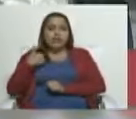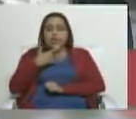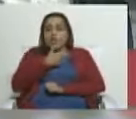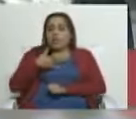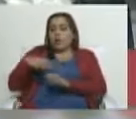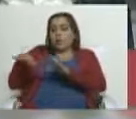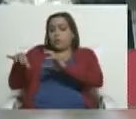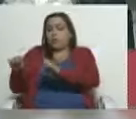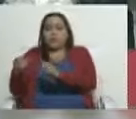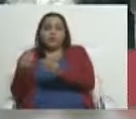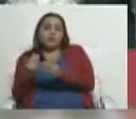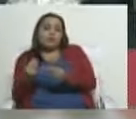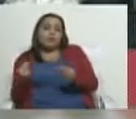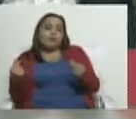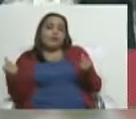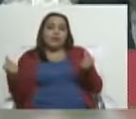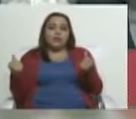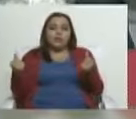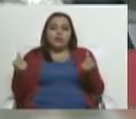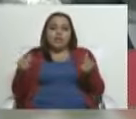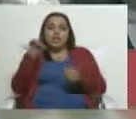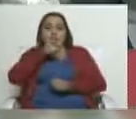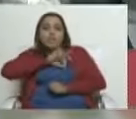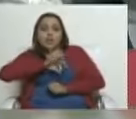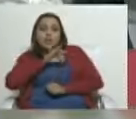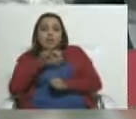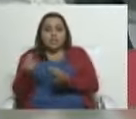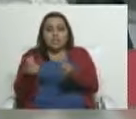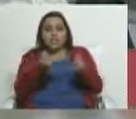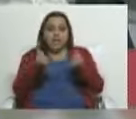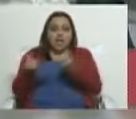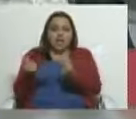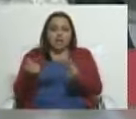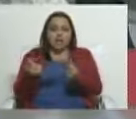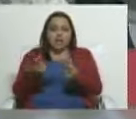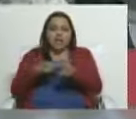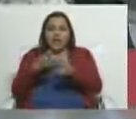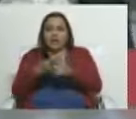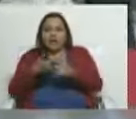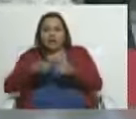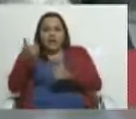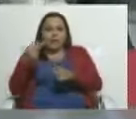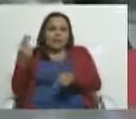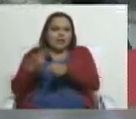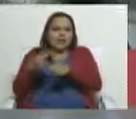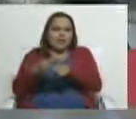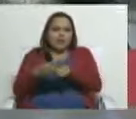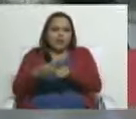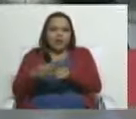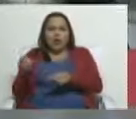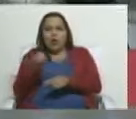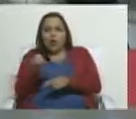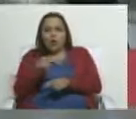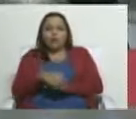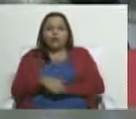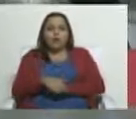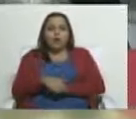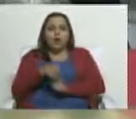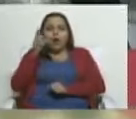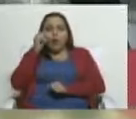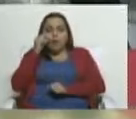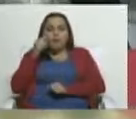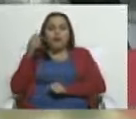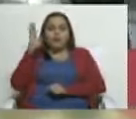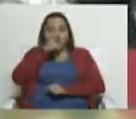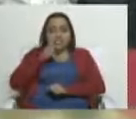capitalismo edulcorado, dice ella, un capitalismo social, ¿no? Y entonces se vuelve mucho más peligroso. O el caso, insisto, de Bolsonaro, lo